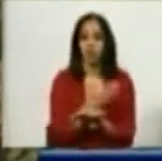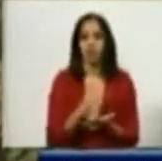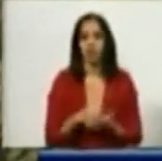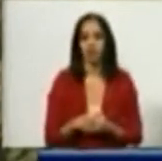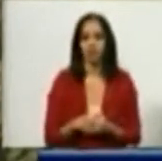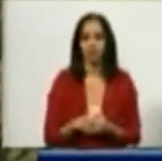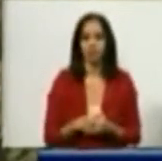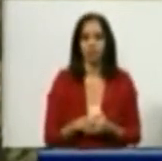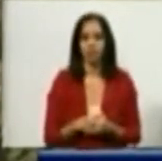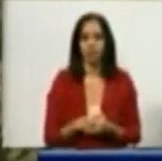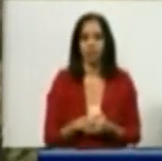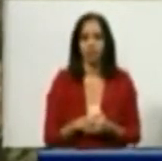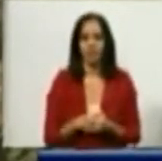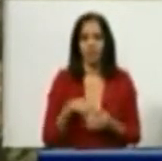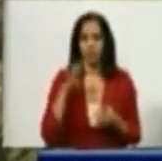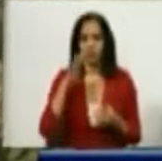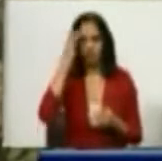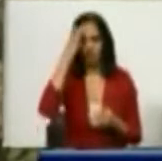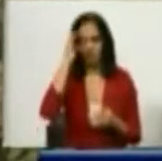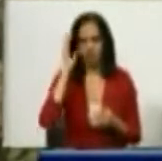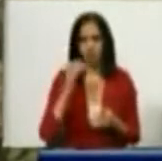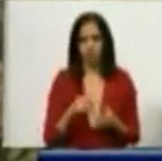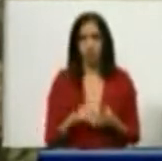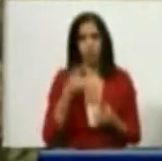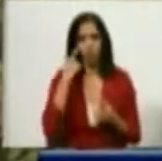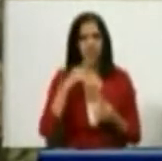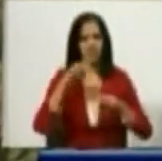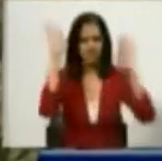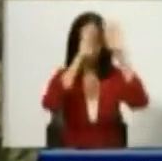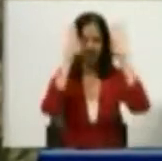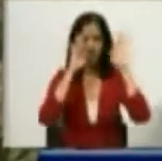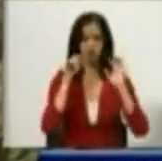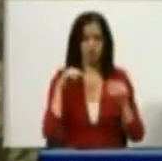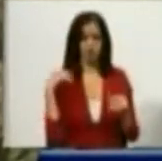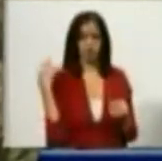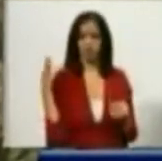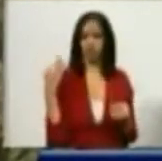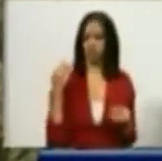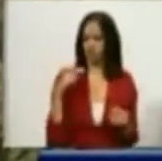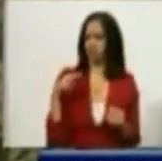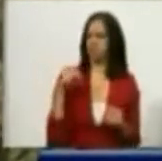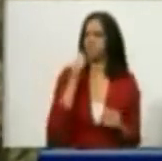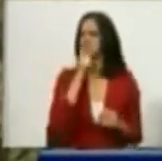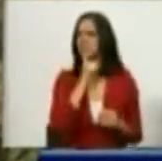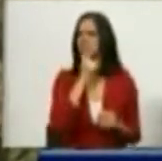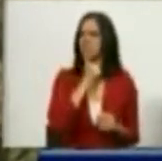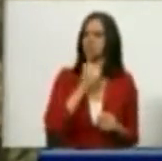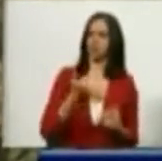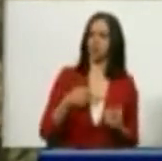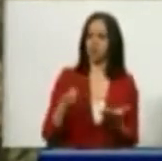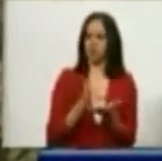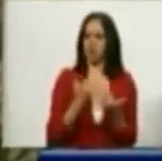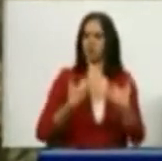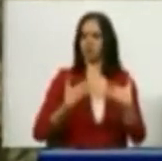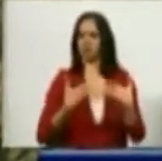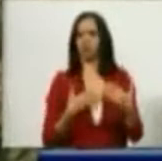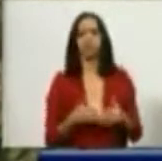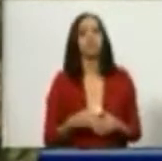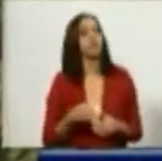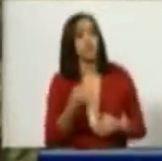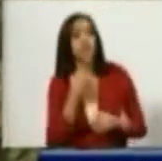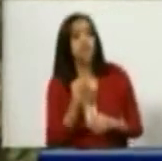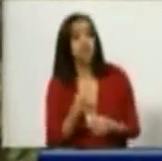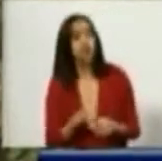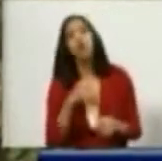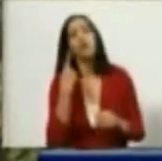Pérez arrogante los que no conoció a Carlos Andrés Pérez muchachos era un tipo muy arrogante y le dijo quiénes son esos y él le dijo Bueno